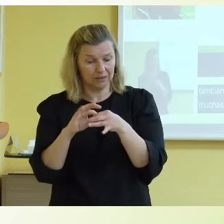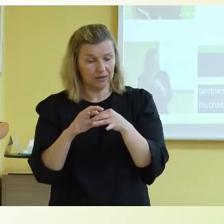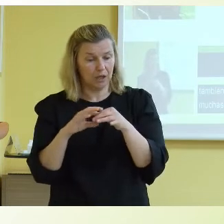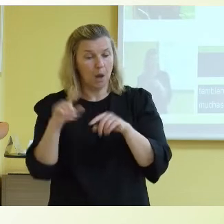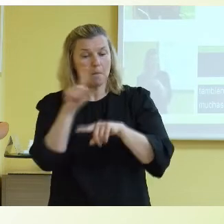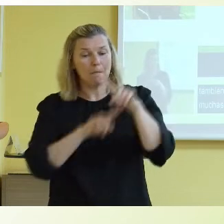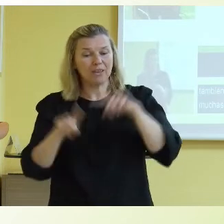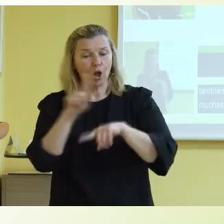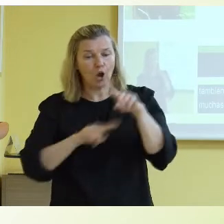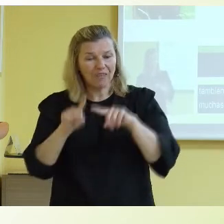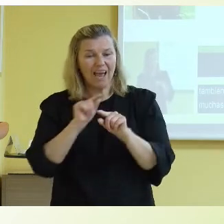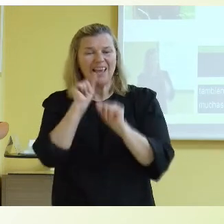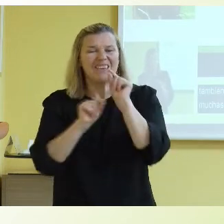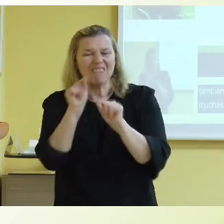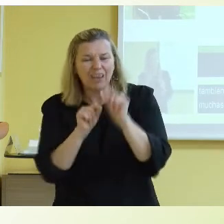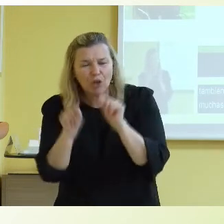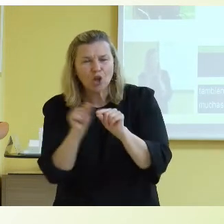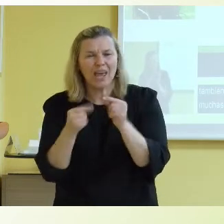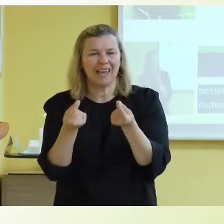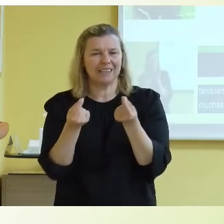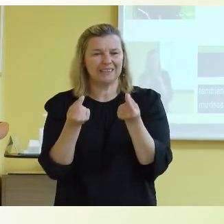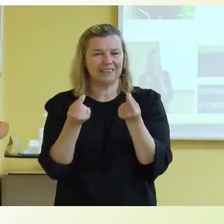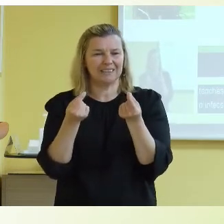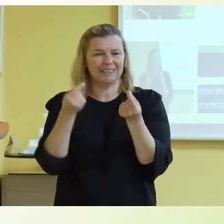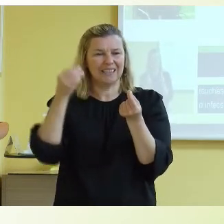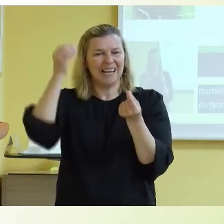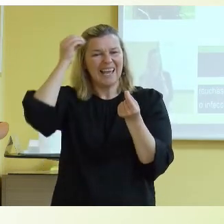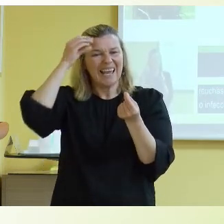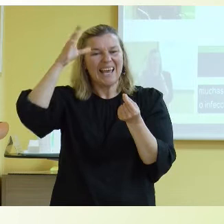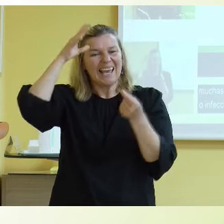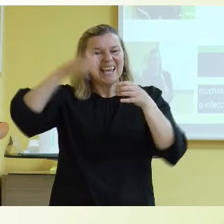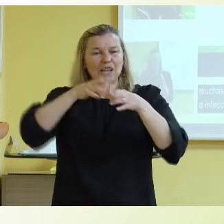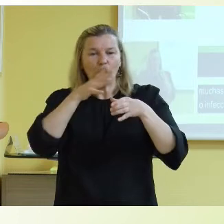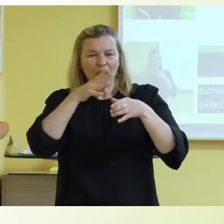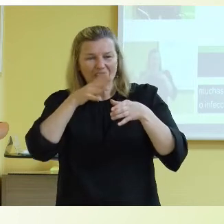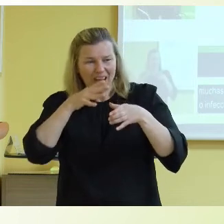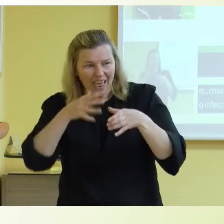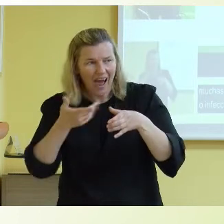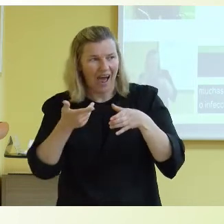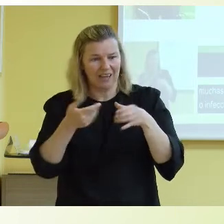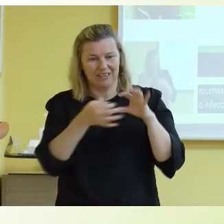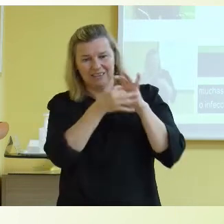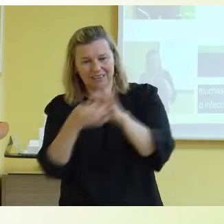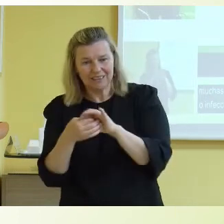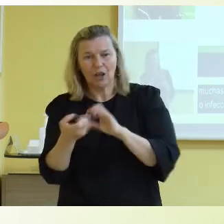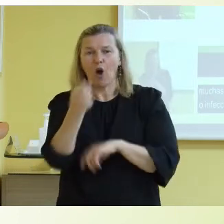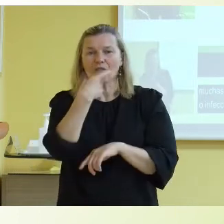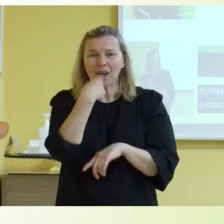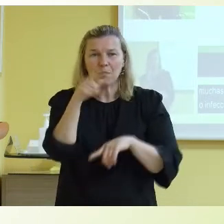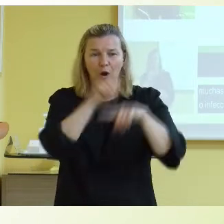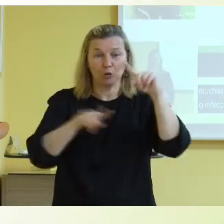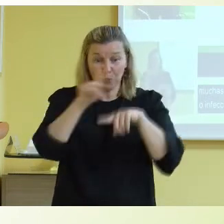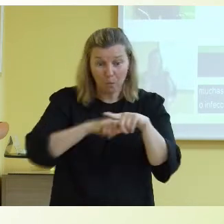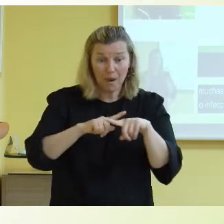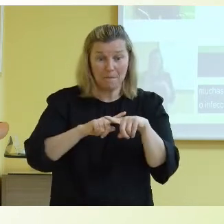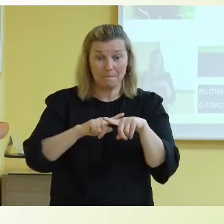o infecciones, digamos hidrocefalias, digamos factores químicos asociados a la hora de exposición dentro de fármacos, porque han tenido que tomar fármacos